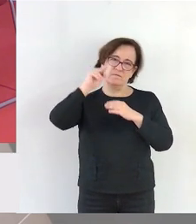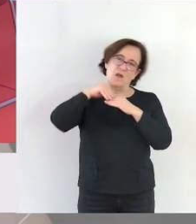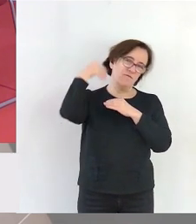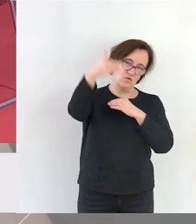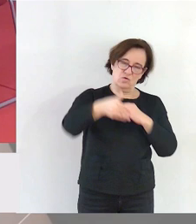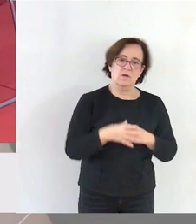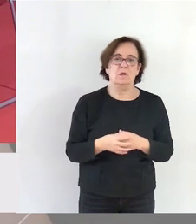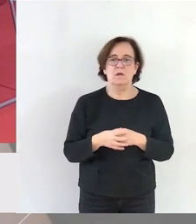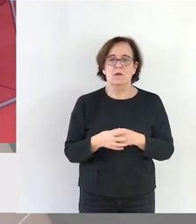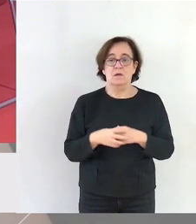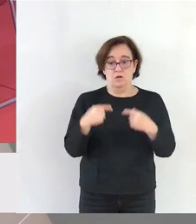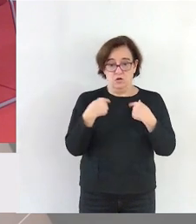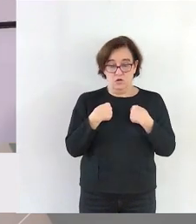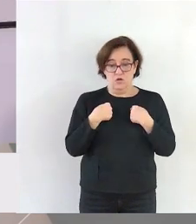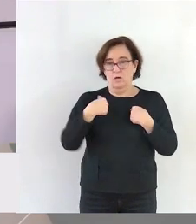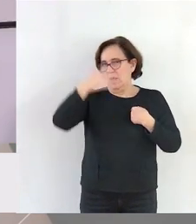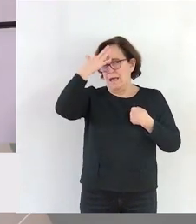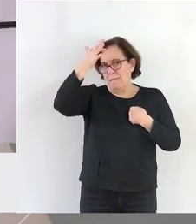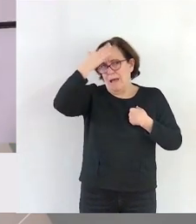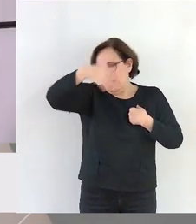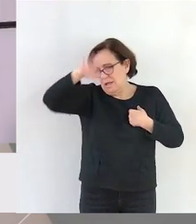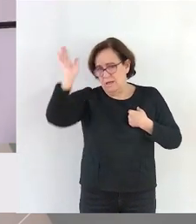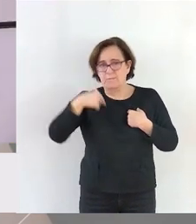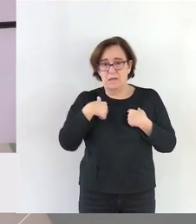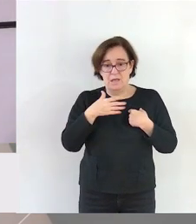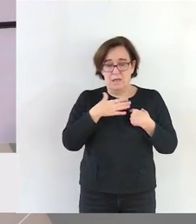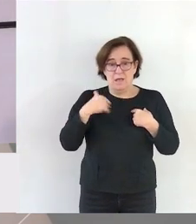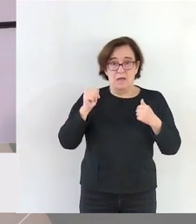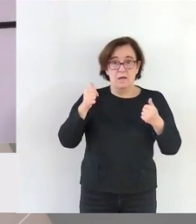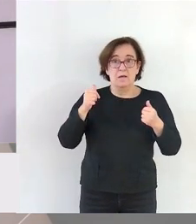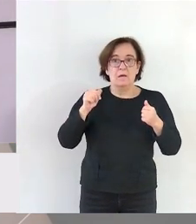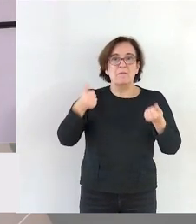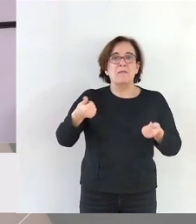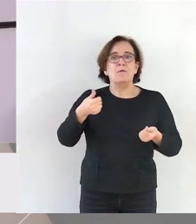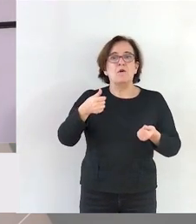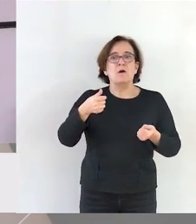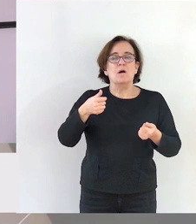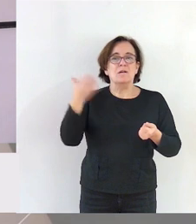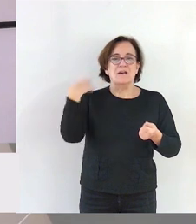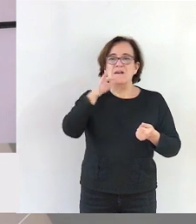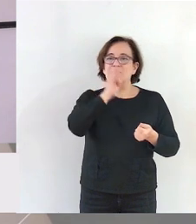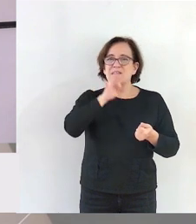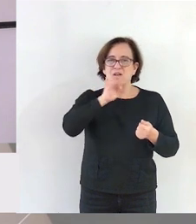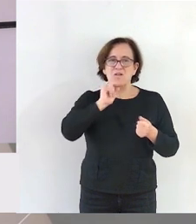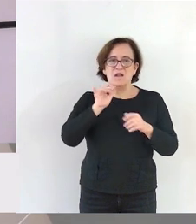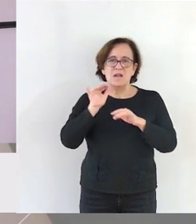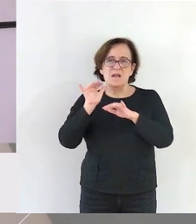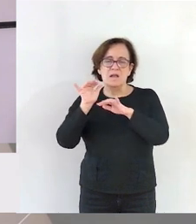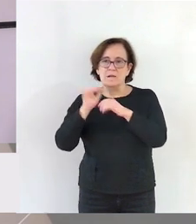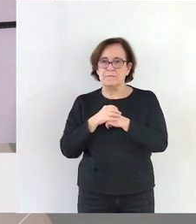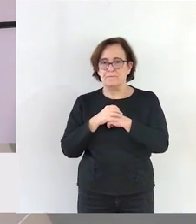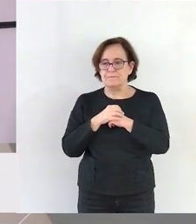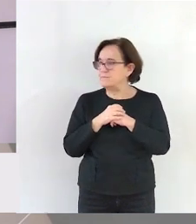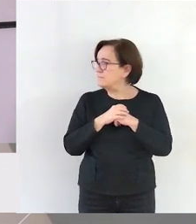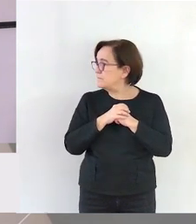ehh Yo quiero imaginarme eh a principios del siglo pasado eh hubo estos movimientos eh